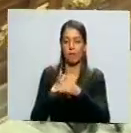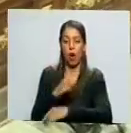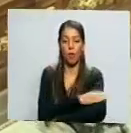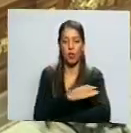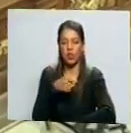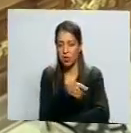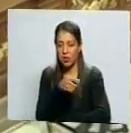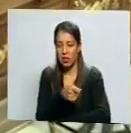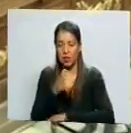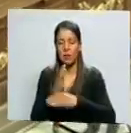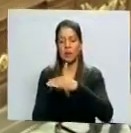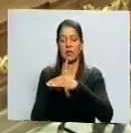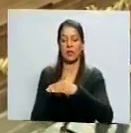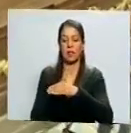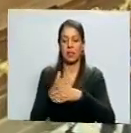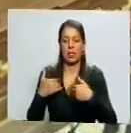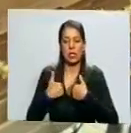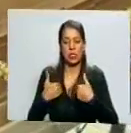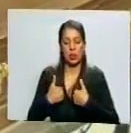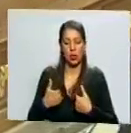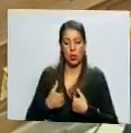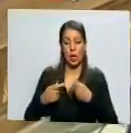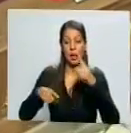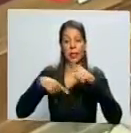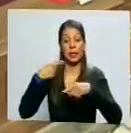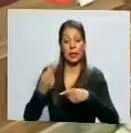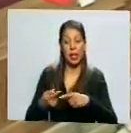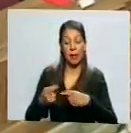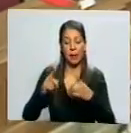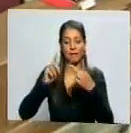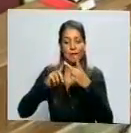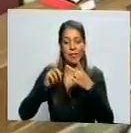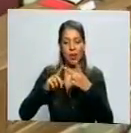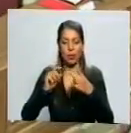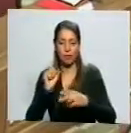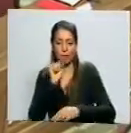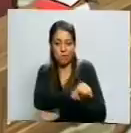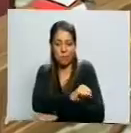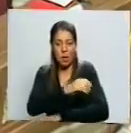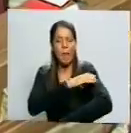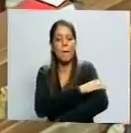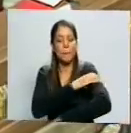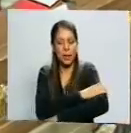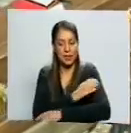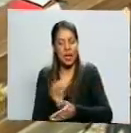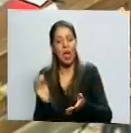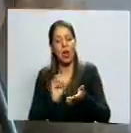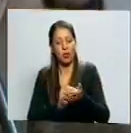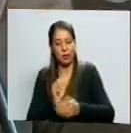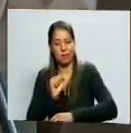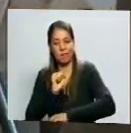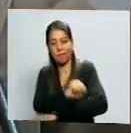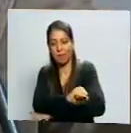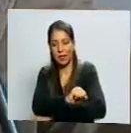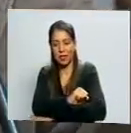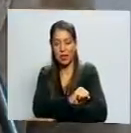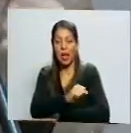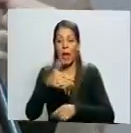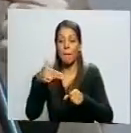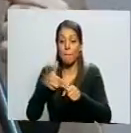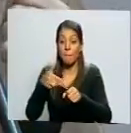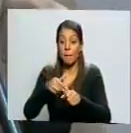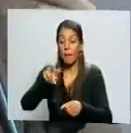logramos la segunda gran victoria estratégica de la Revolución Bolivariana: recuperar a